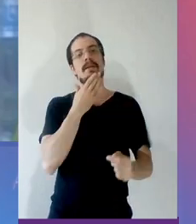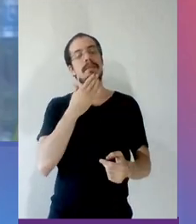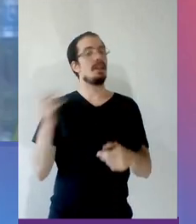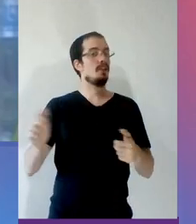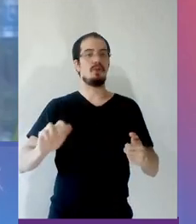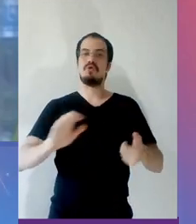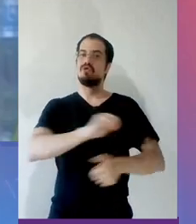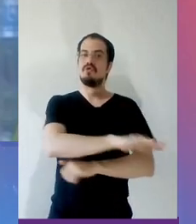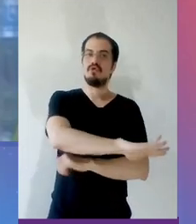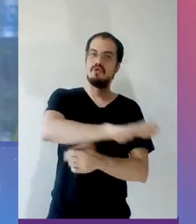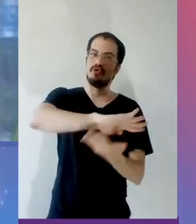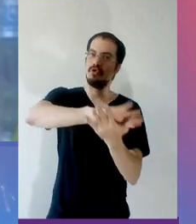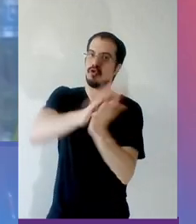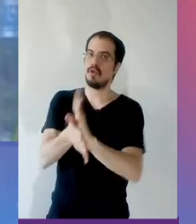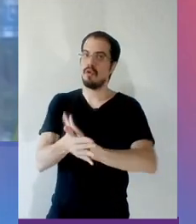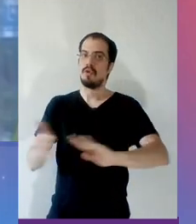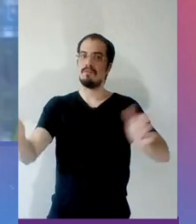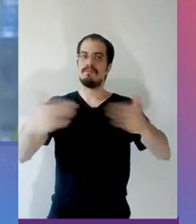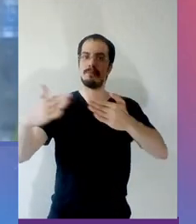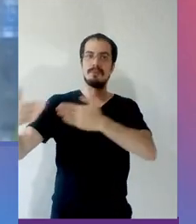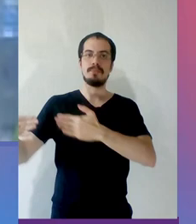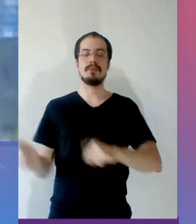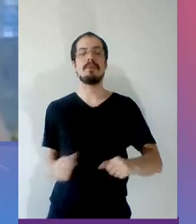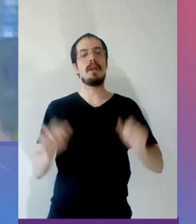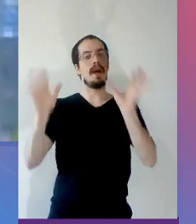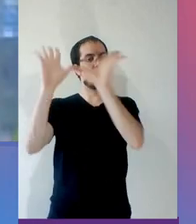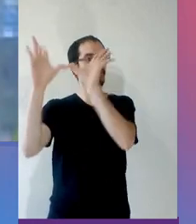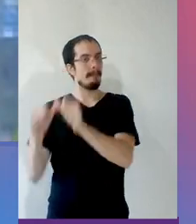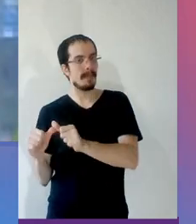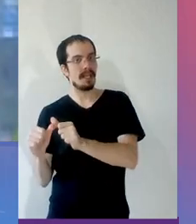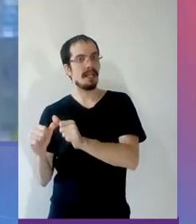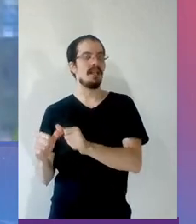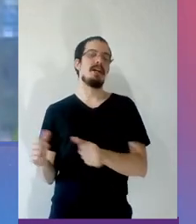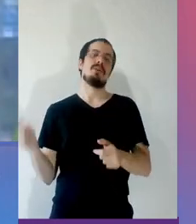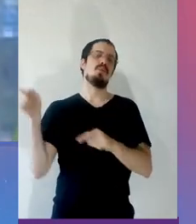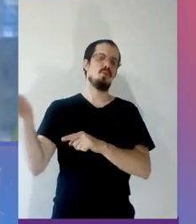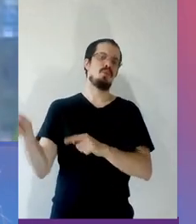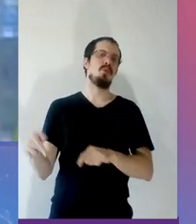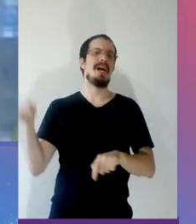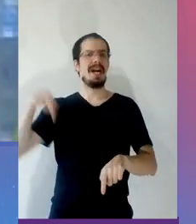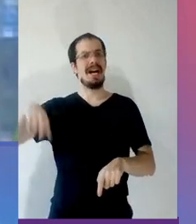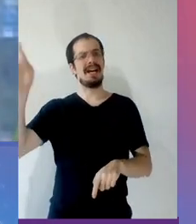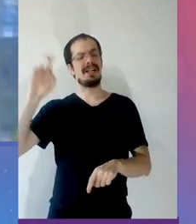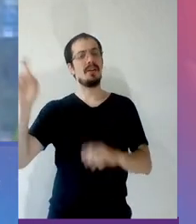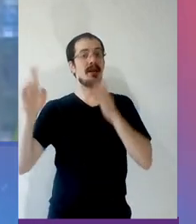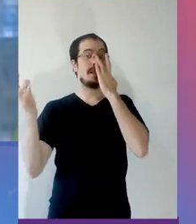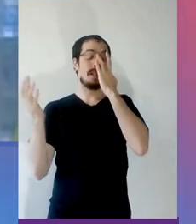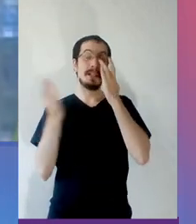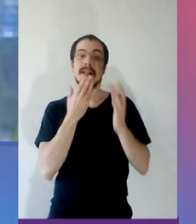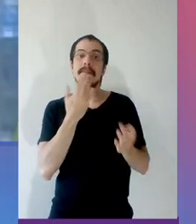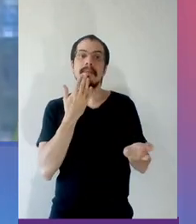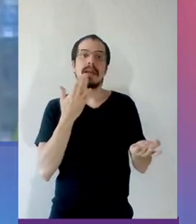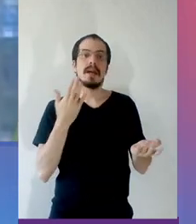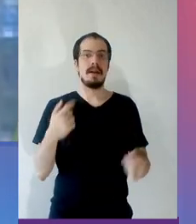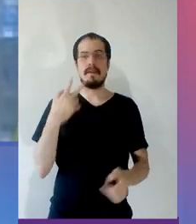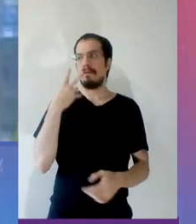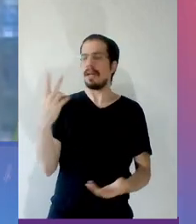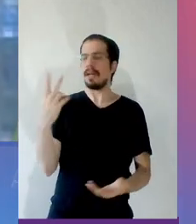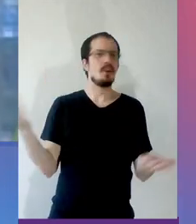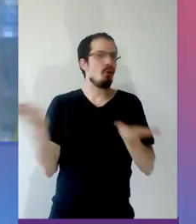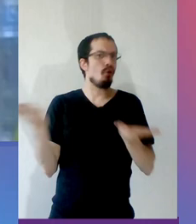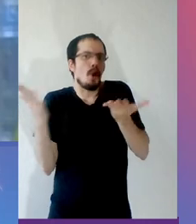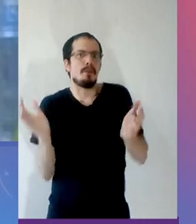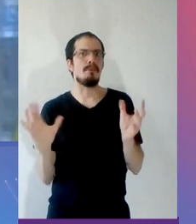entonces, tenemos a nuestras familias, a las familias de nuestra comuna, que también tuvieron que